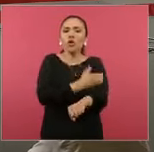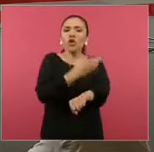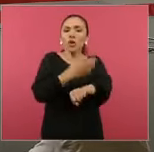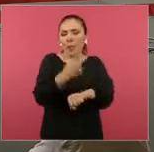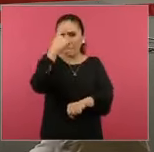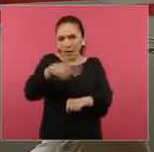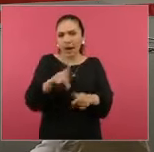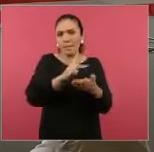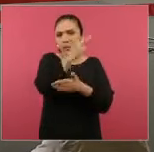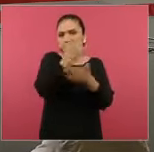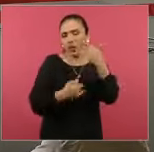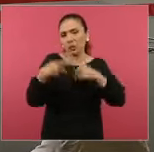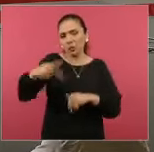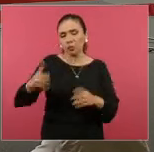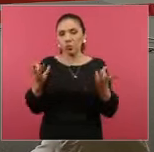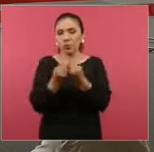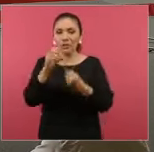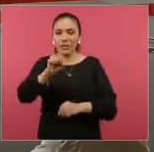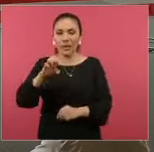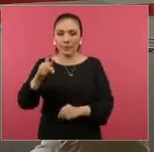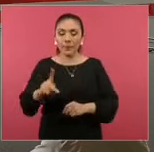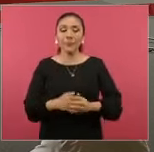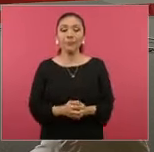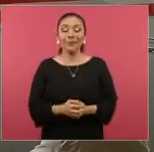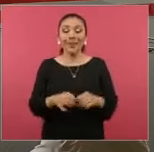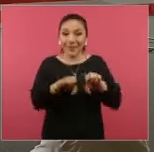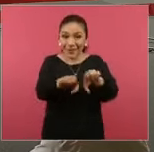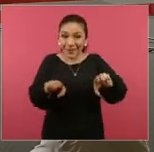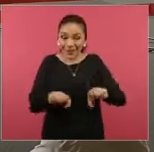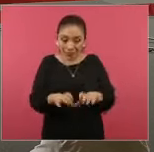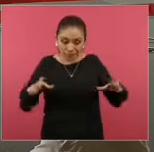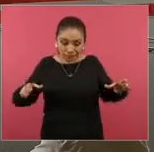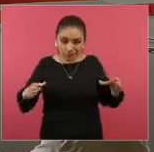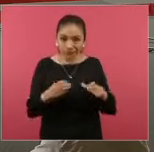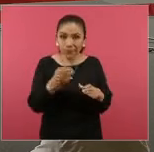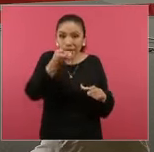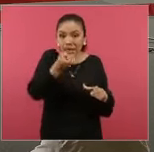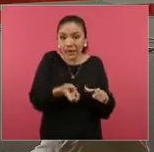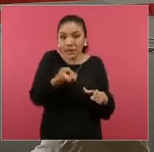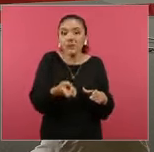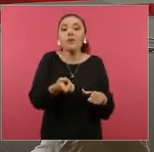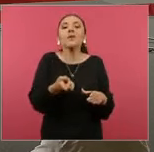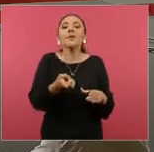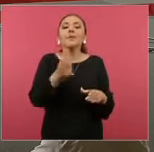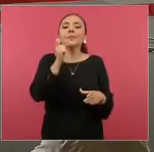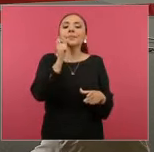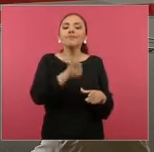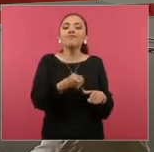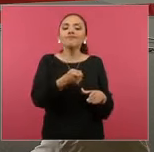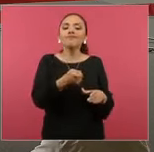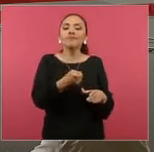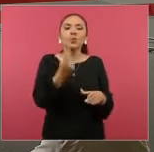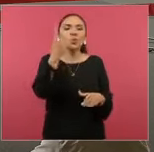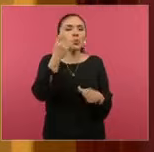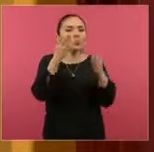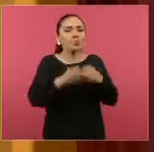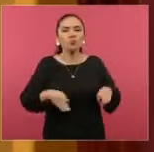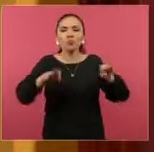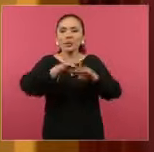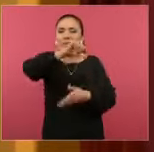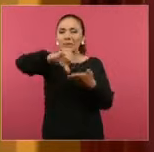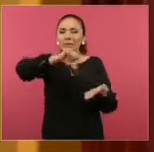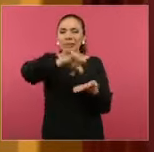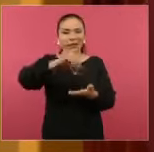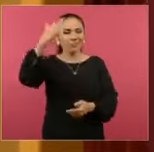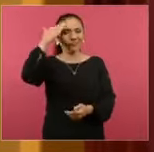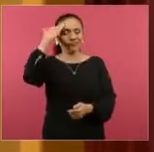la Secretaría de Educación Pública. Este equipo tuvo como elemento central